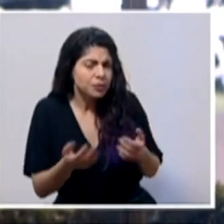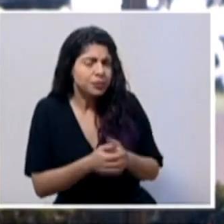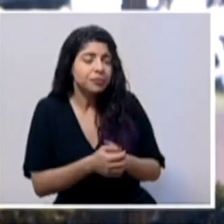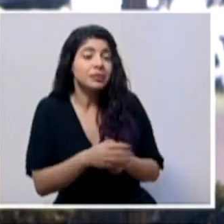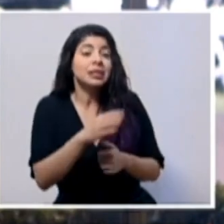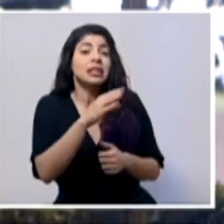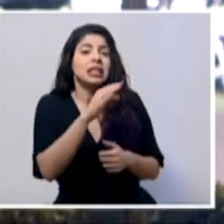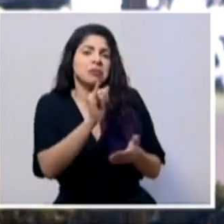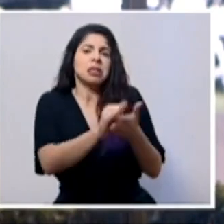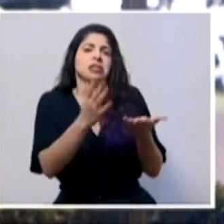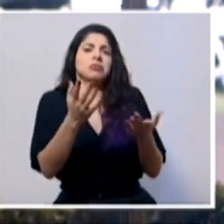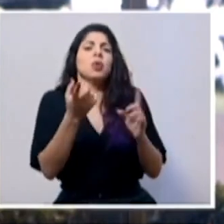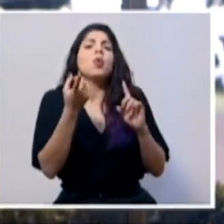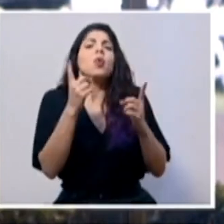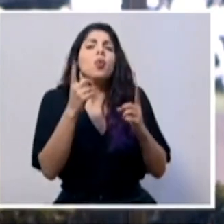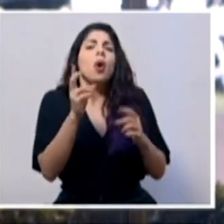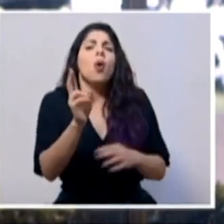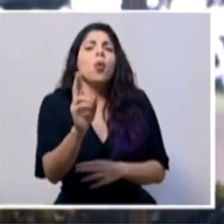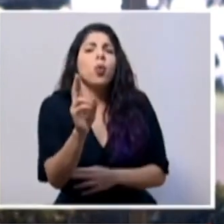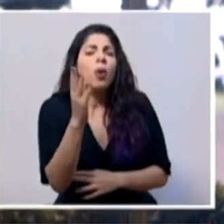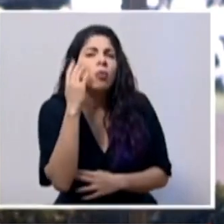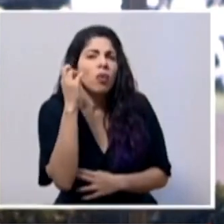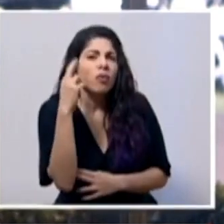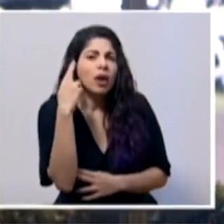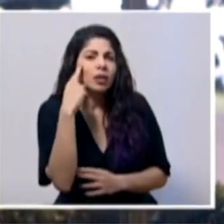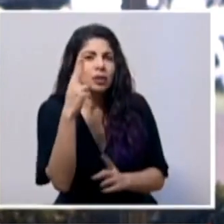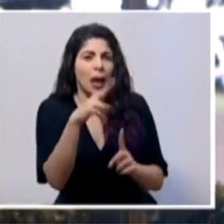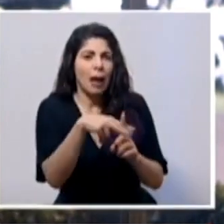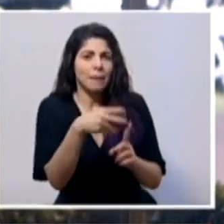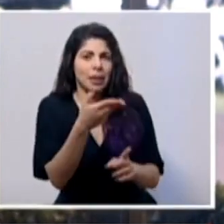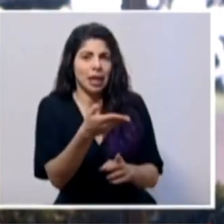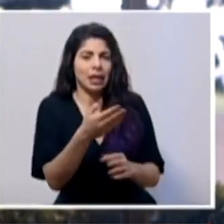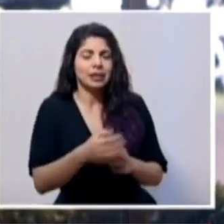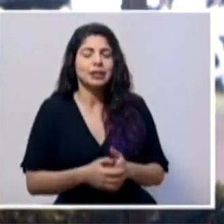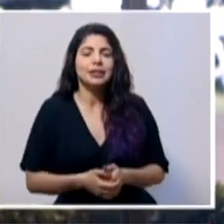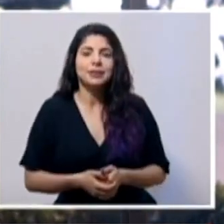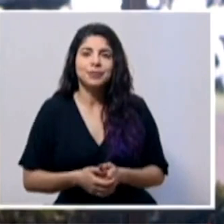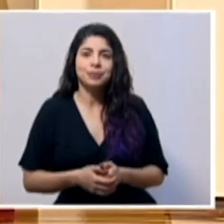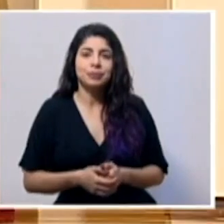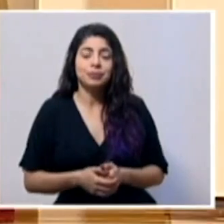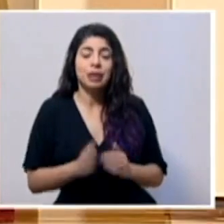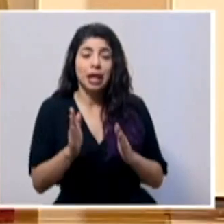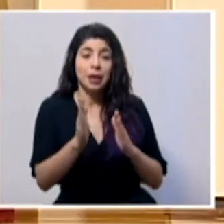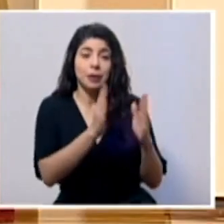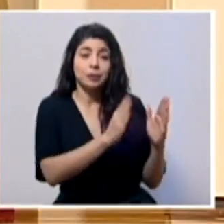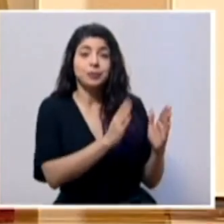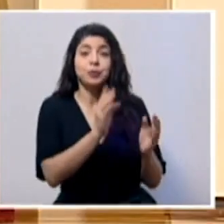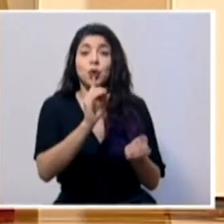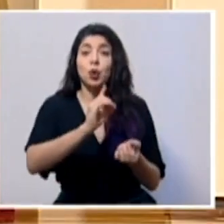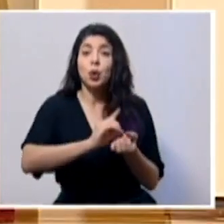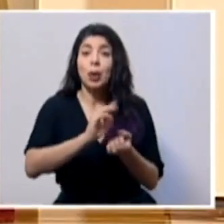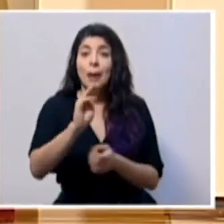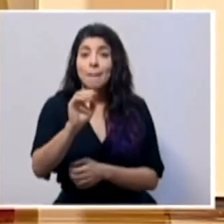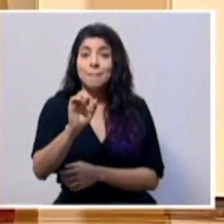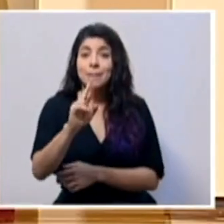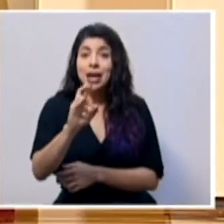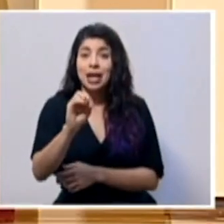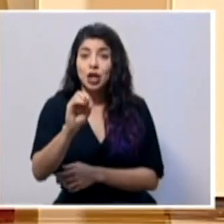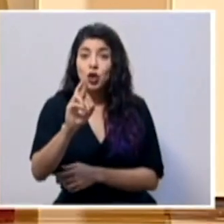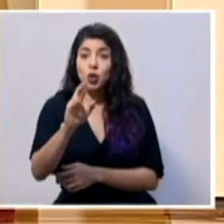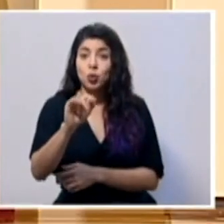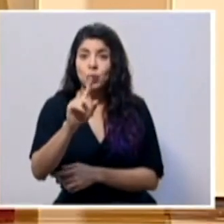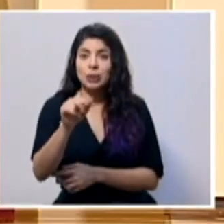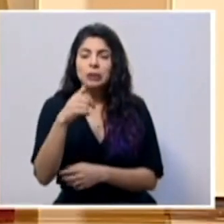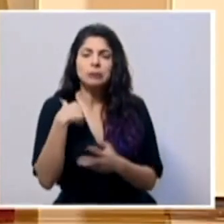Y si eso, cuál sería también su urgencia, digamos, de implementar este tipo de cuestiones. Para el doctor Mario Ruiz, nos gustaría